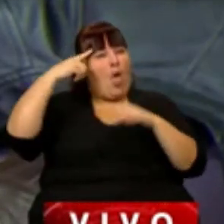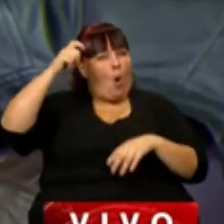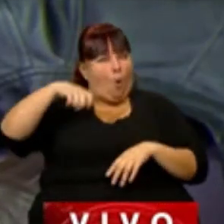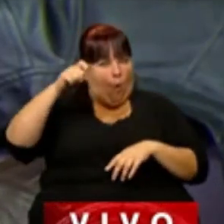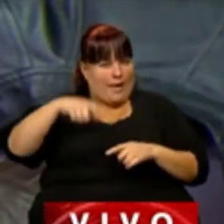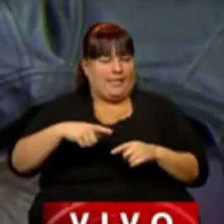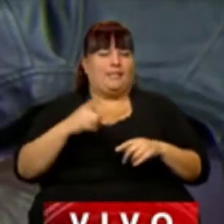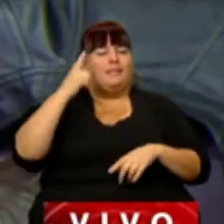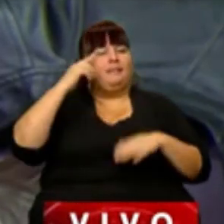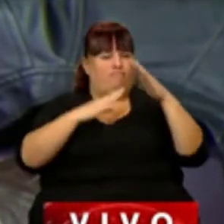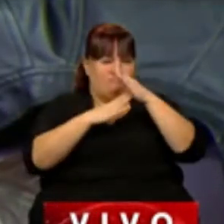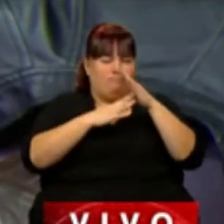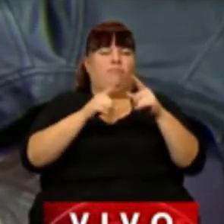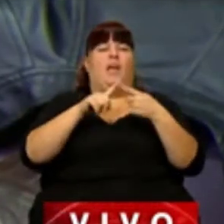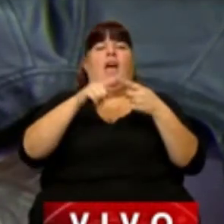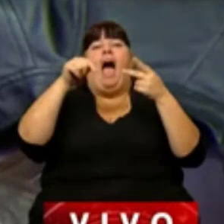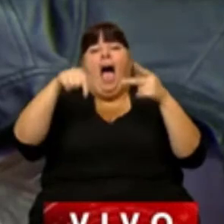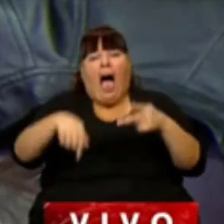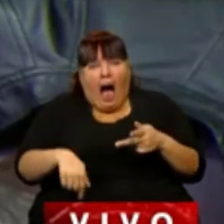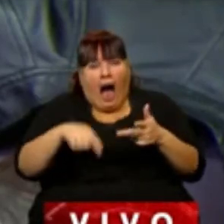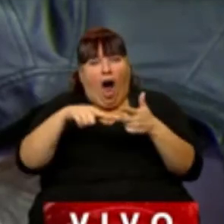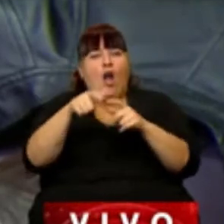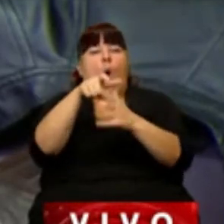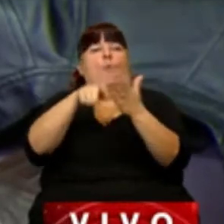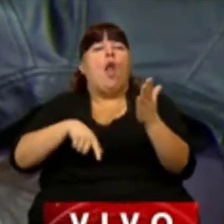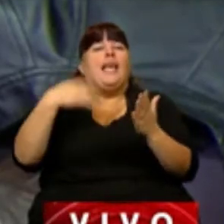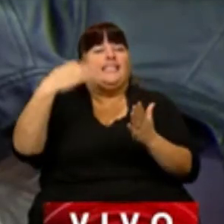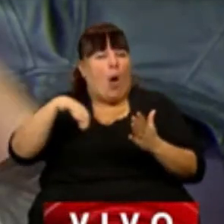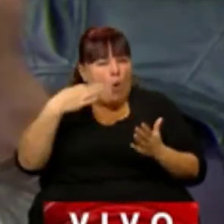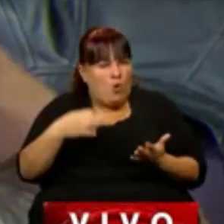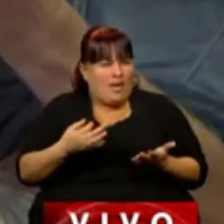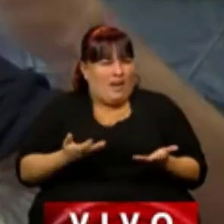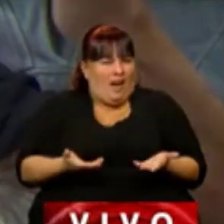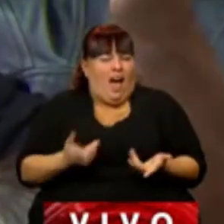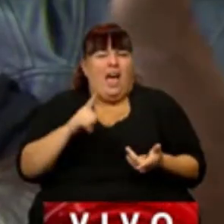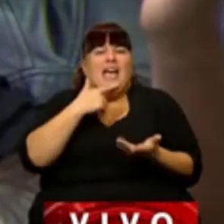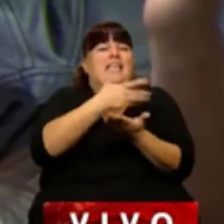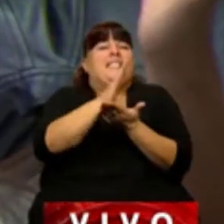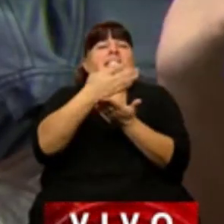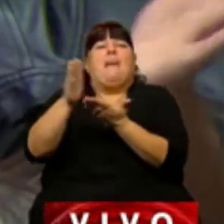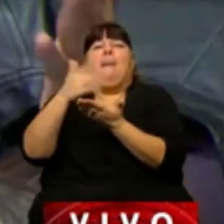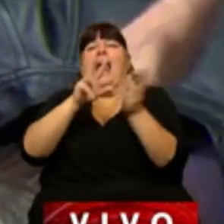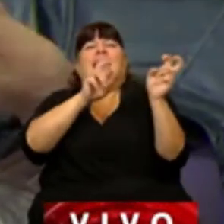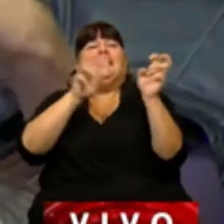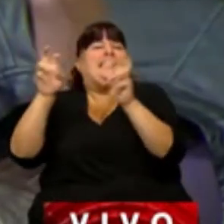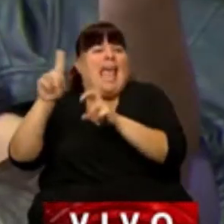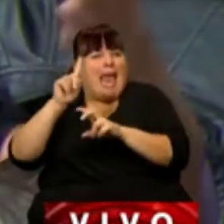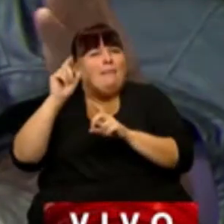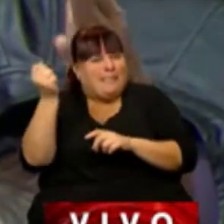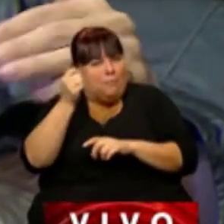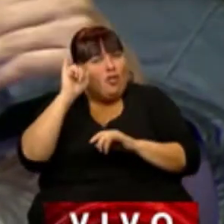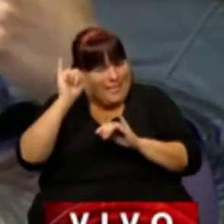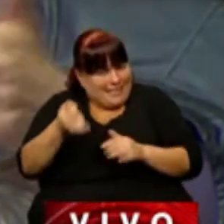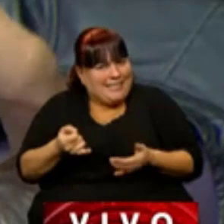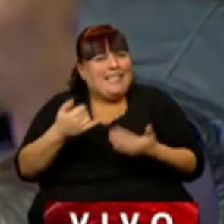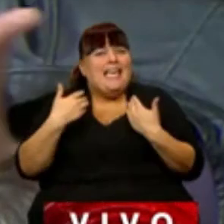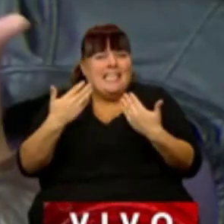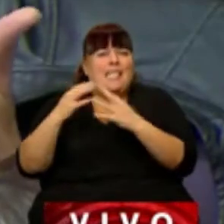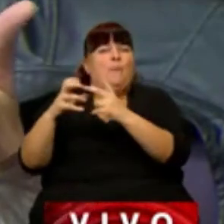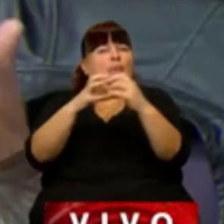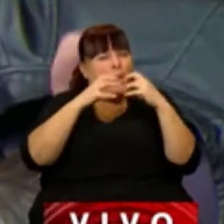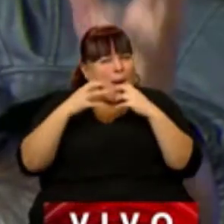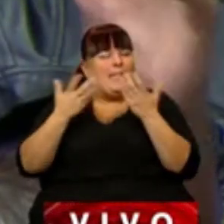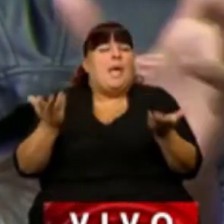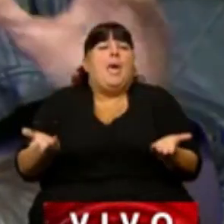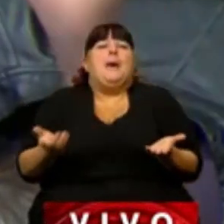la Corte Suprema y ahora boleta única. No es que por separado cada tema no sea importante y no podamos debatir